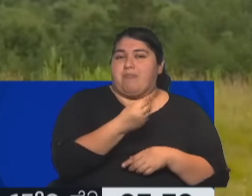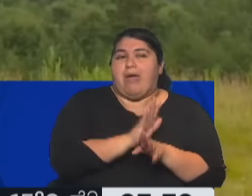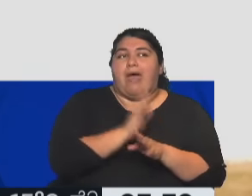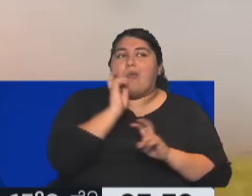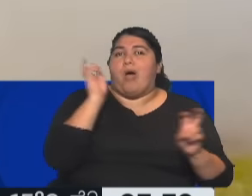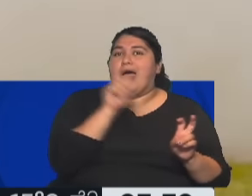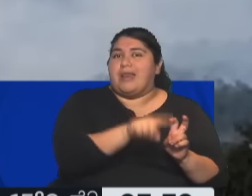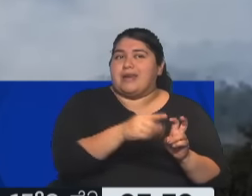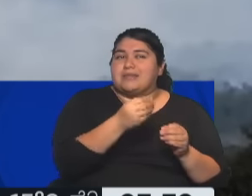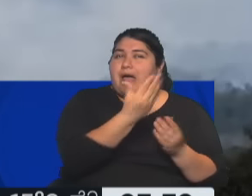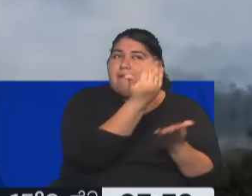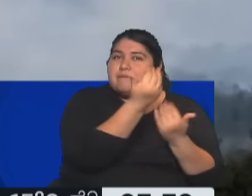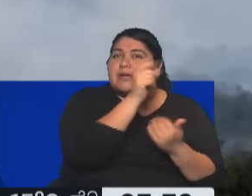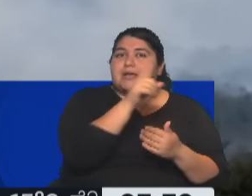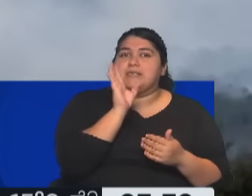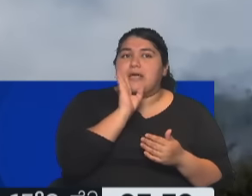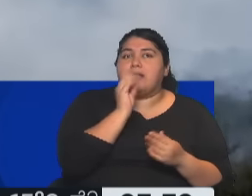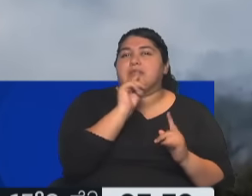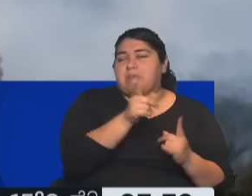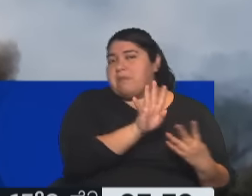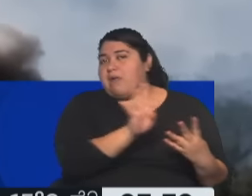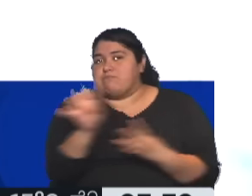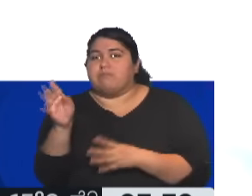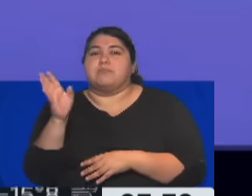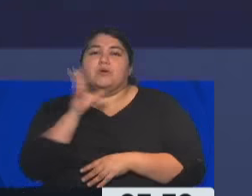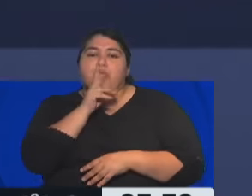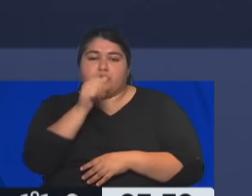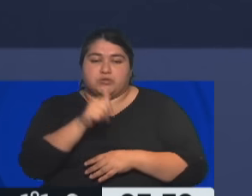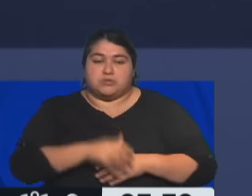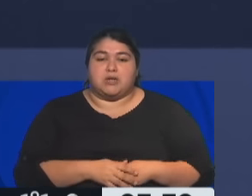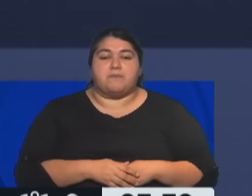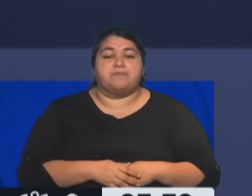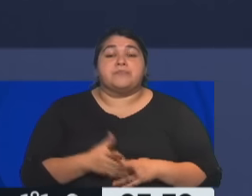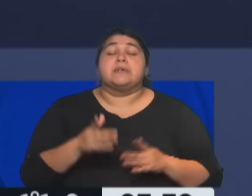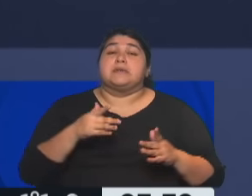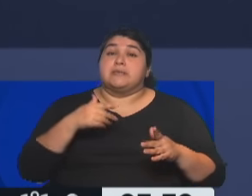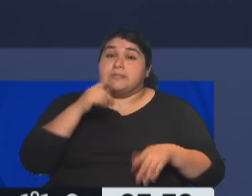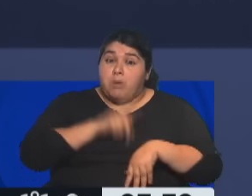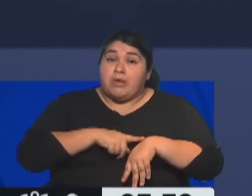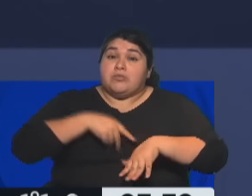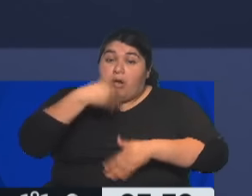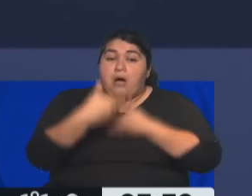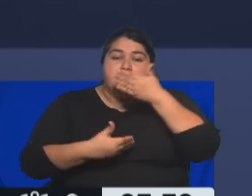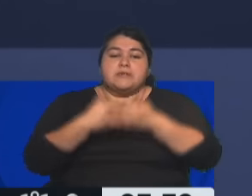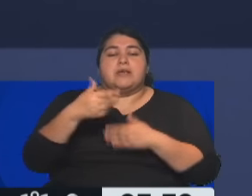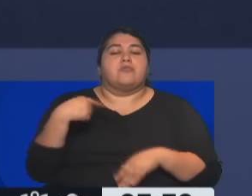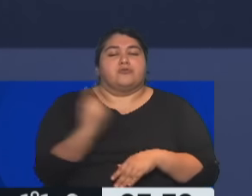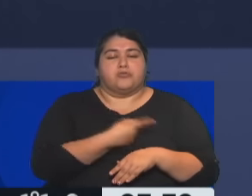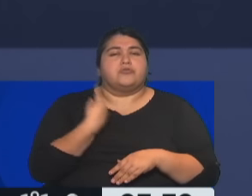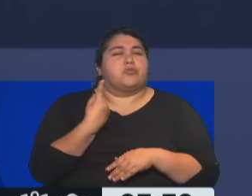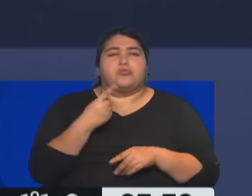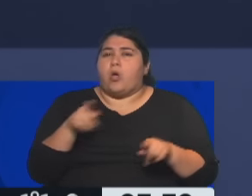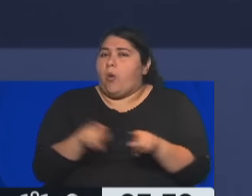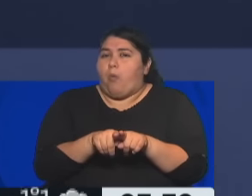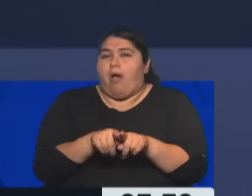origen estadounidense para atacar territorio ruso. As we go forward, we will do exactly what we have